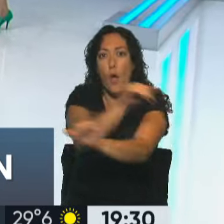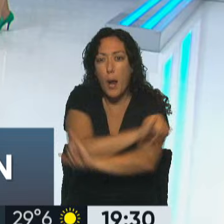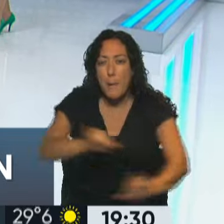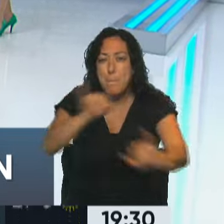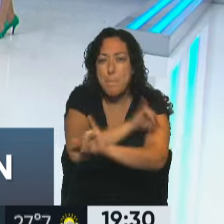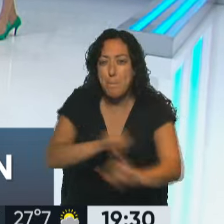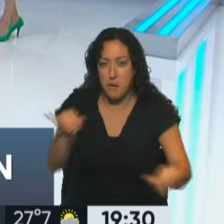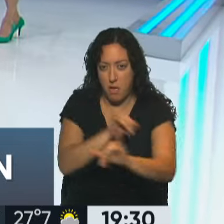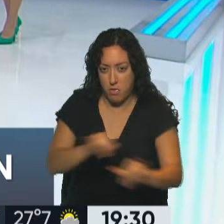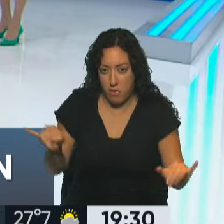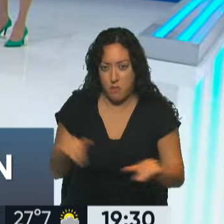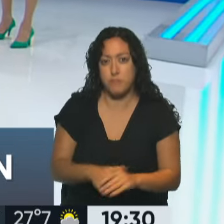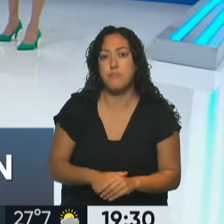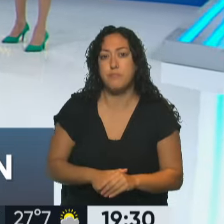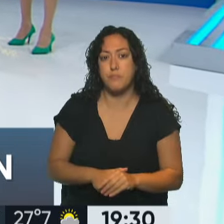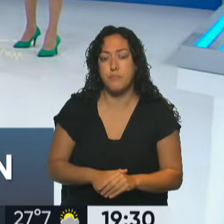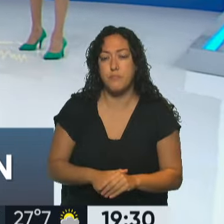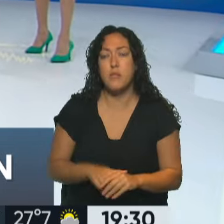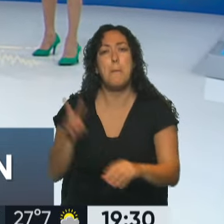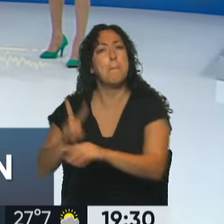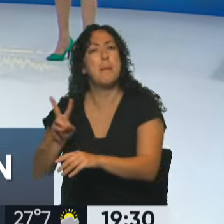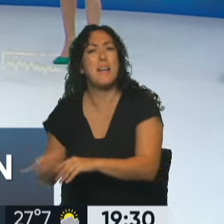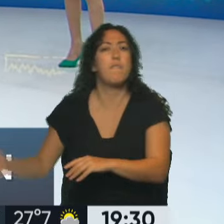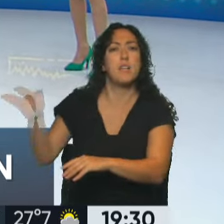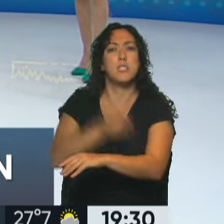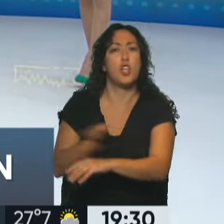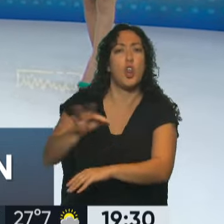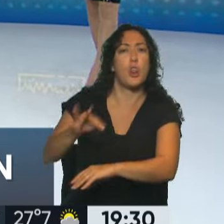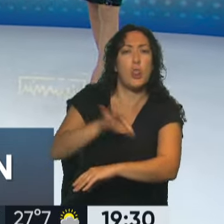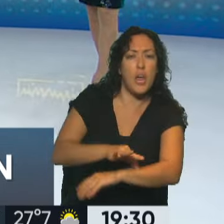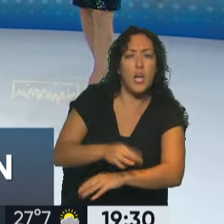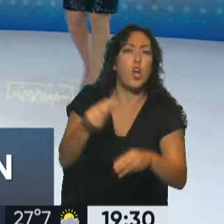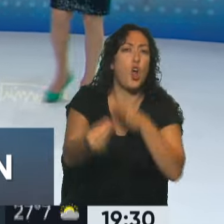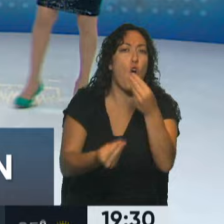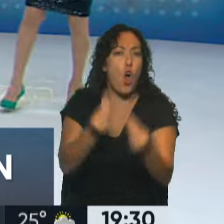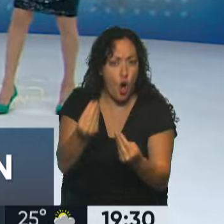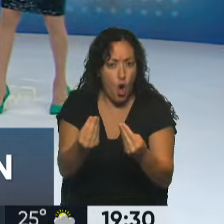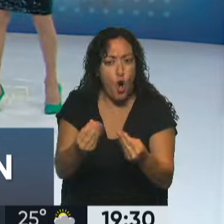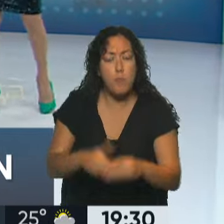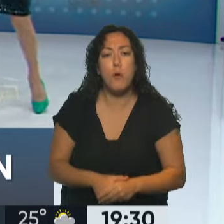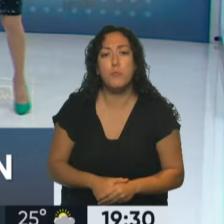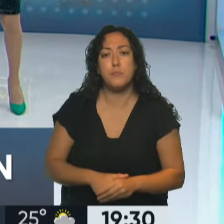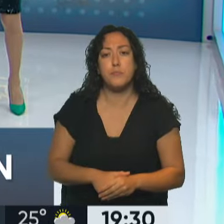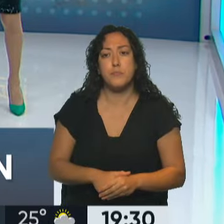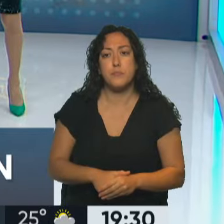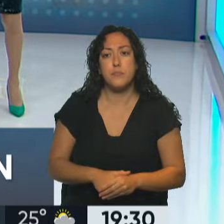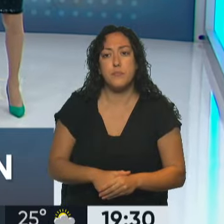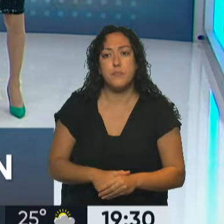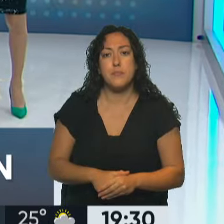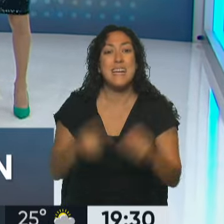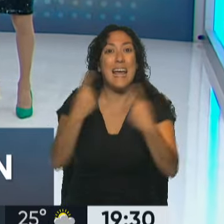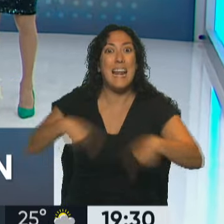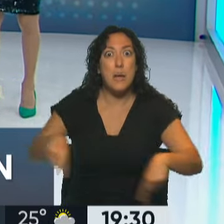difusión por supuesto bueno Cómo se previene el dengue para empezar esto de la cercanía que podés tener con elementos que